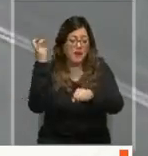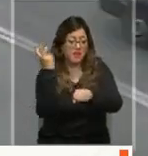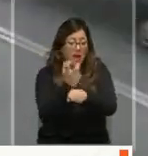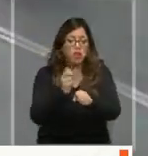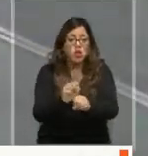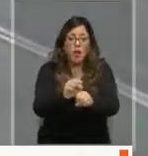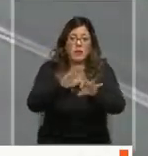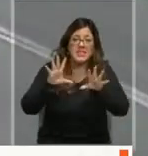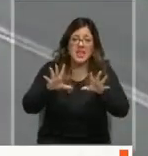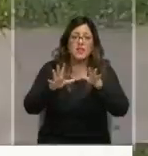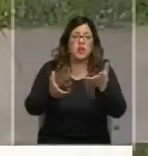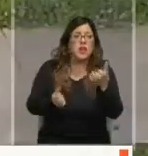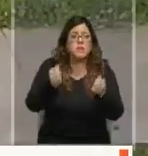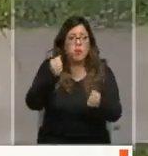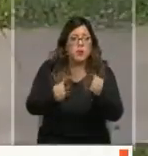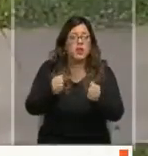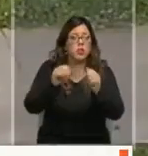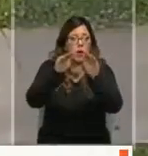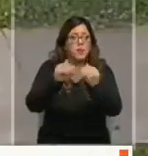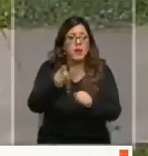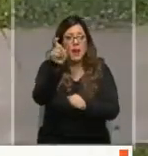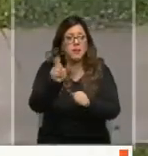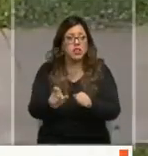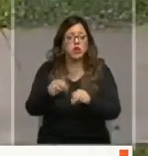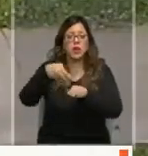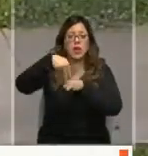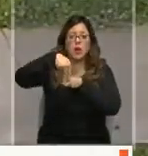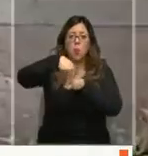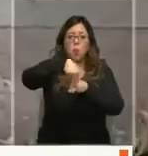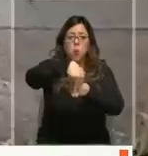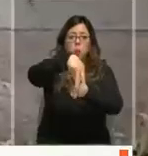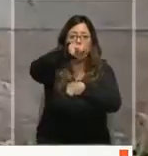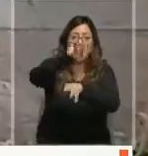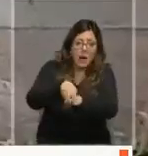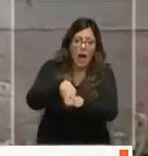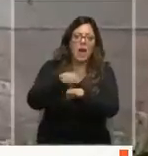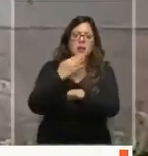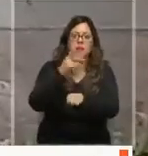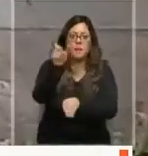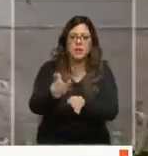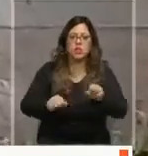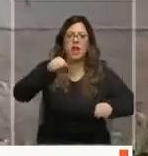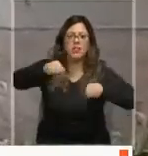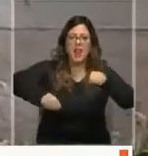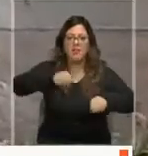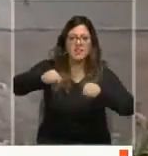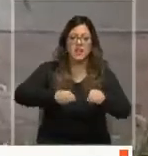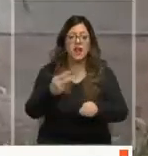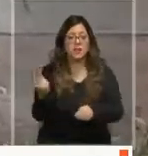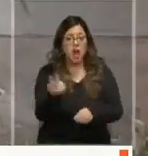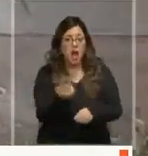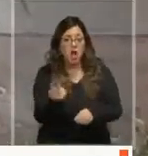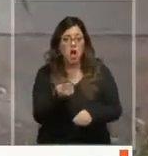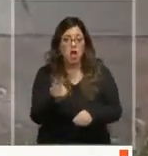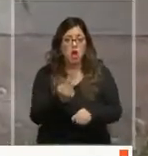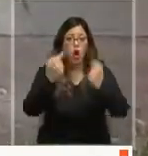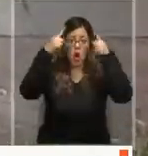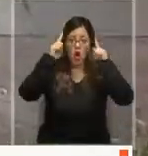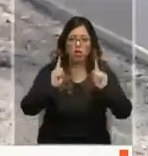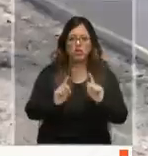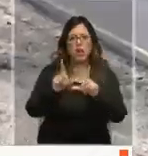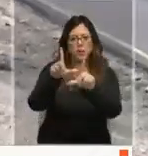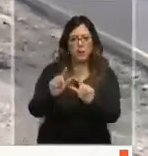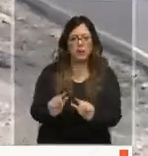movimiento, como ocurrió con la persona que iba en scooter y el joven de la bicicleta, ambos provincialmente con lesiones